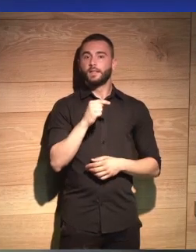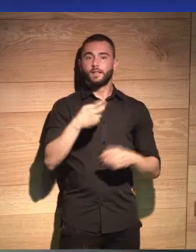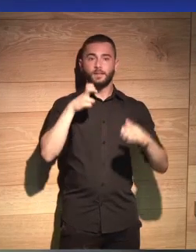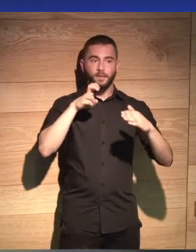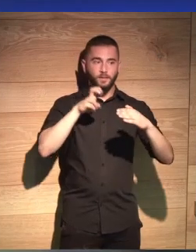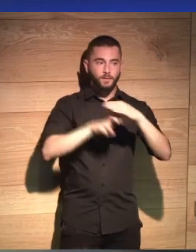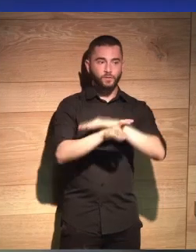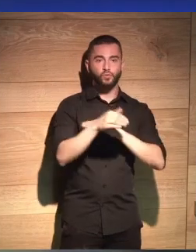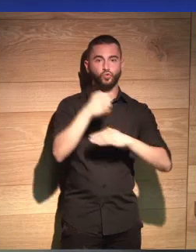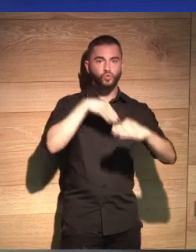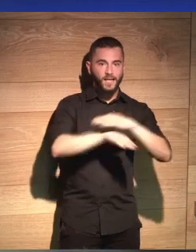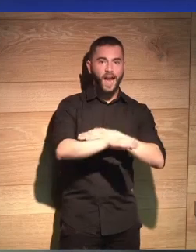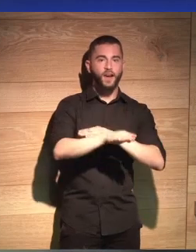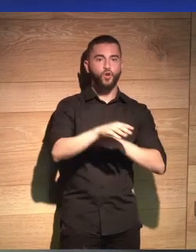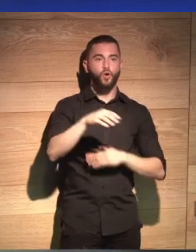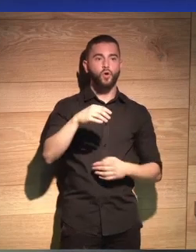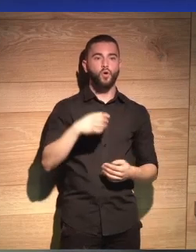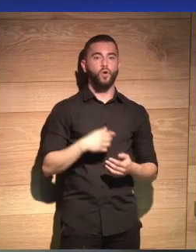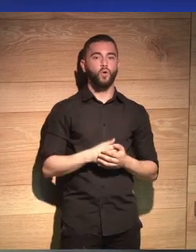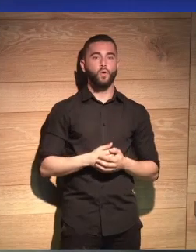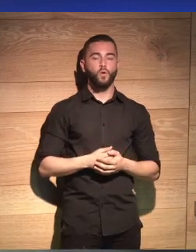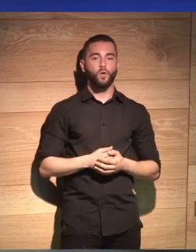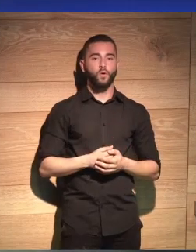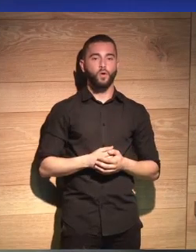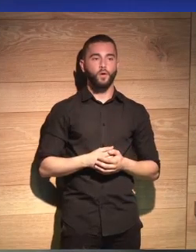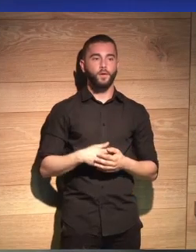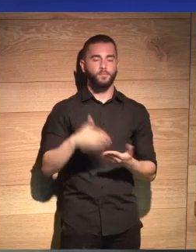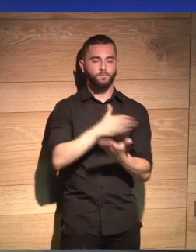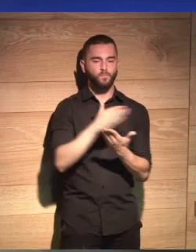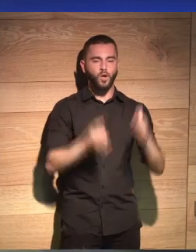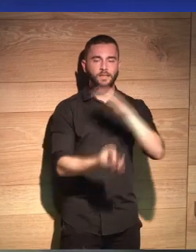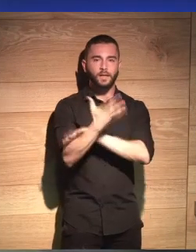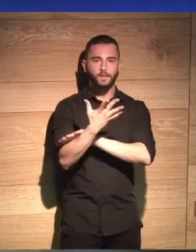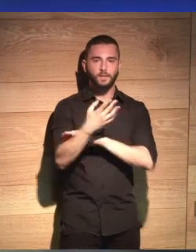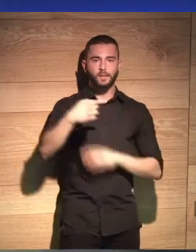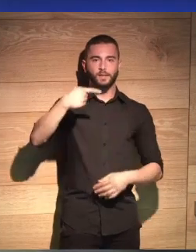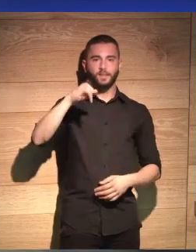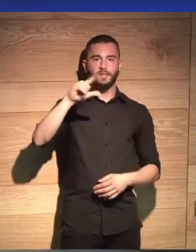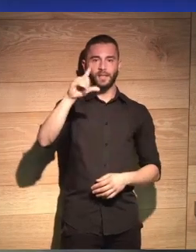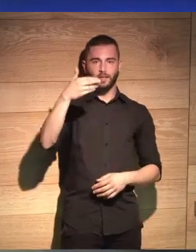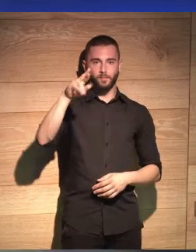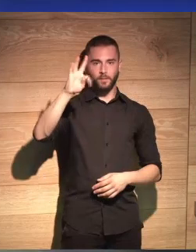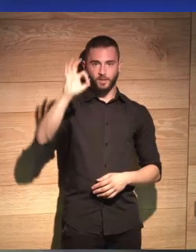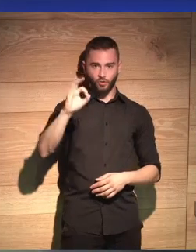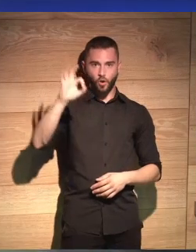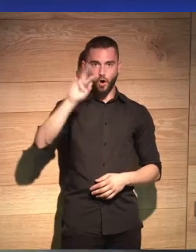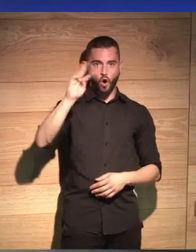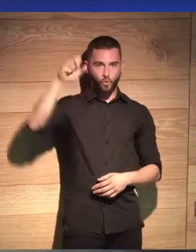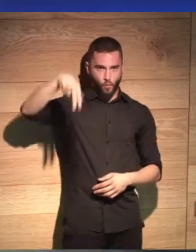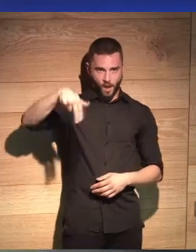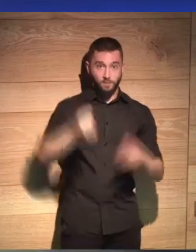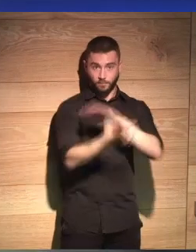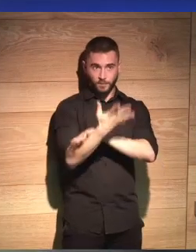la que aparecía un poeta, no recuerdo el nombre. Gilberto Owen, sí. Eran dos